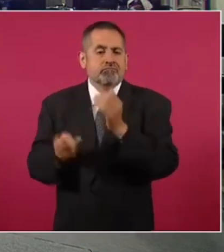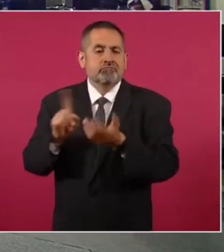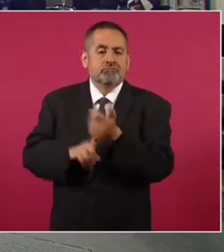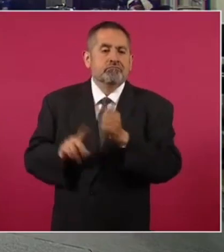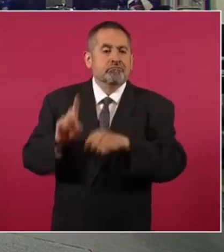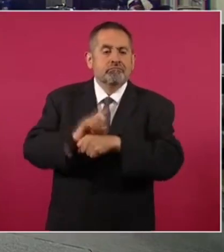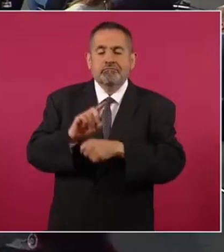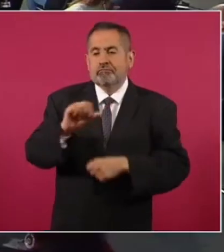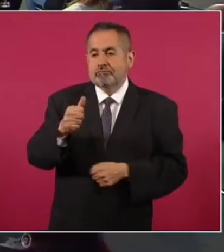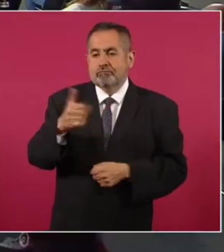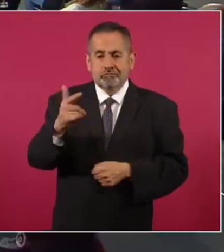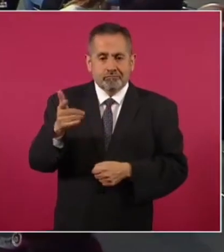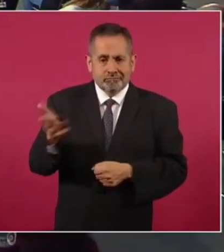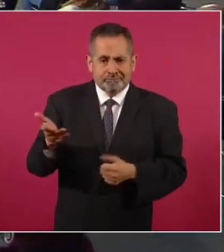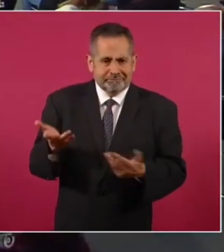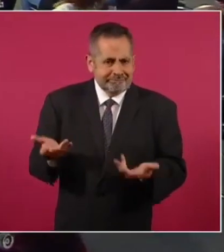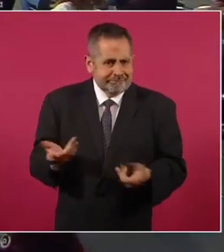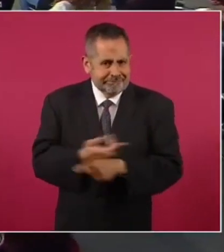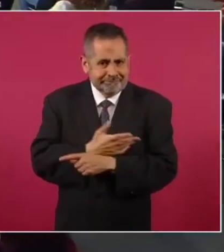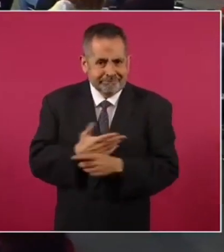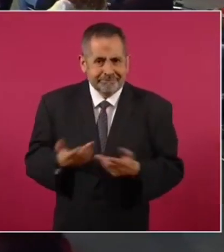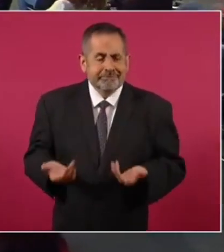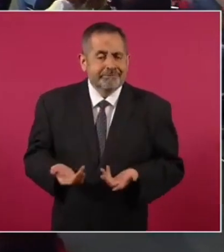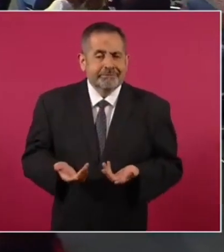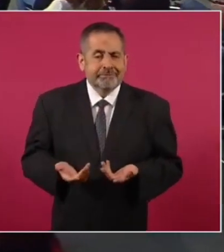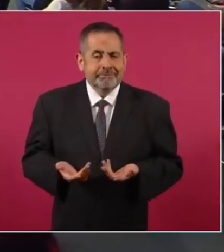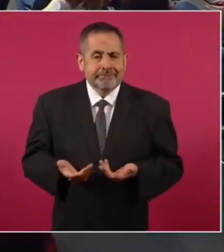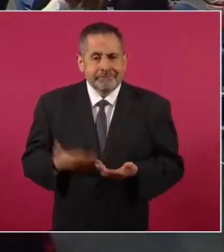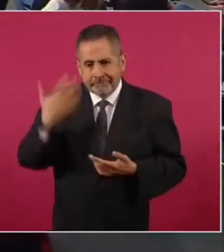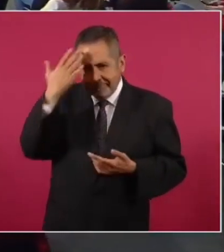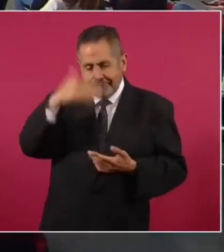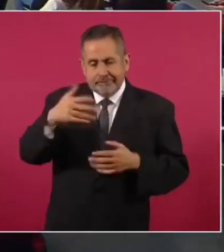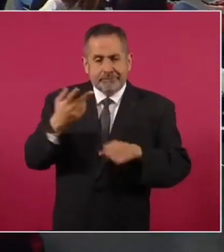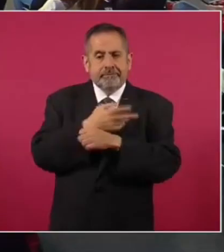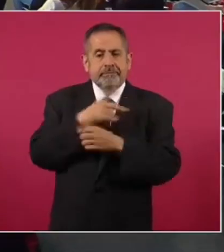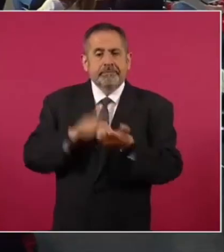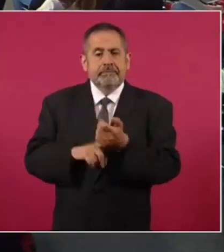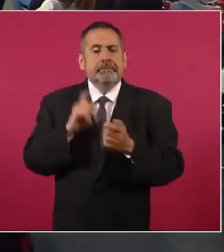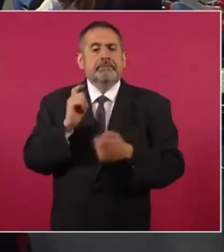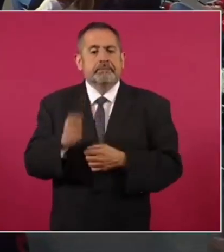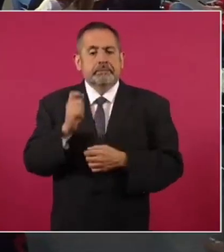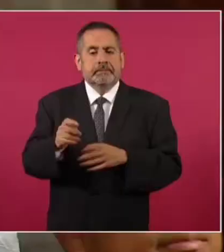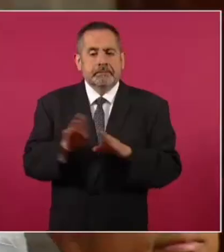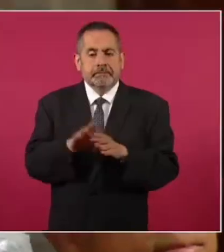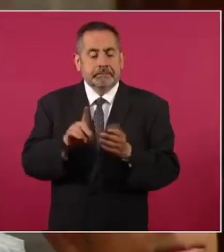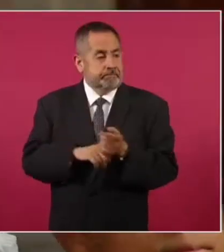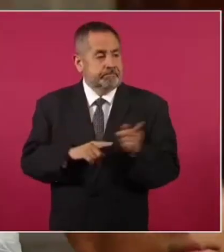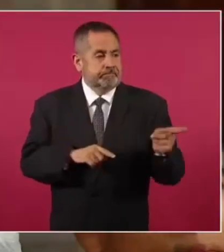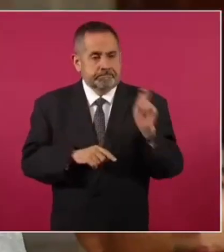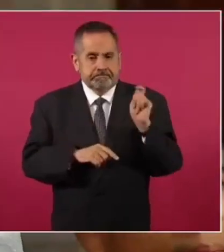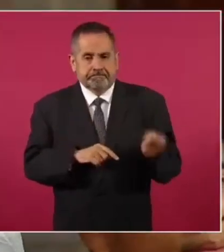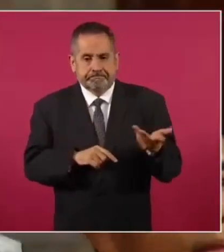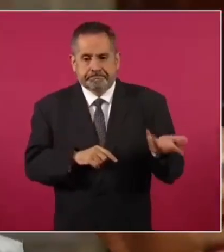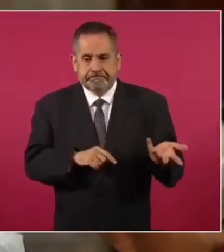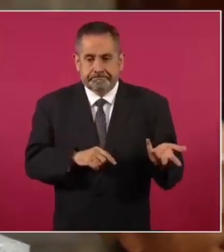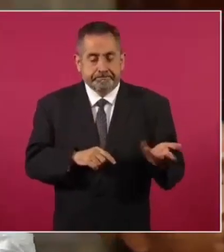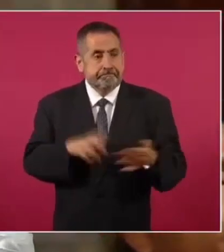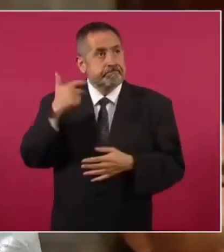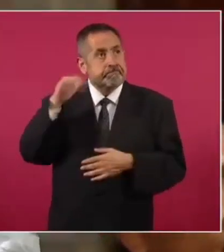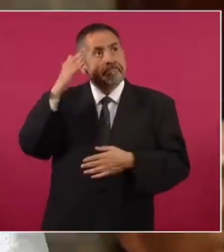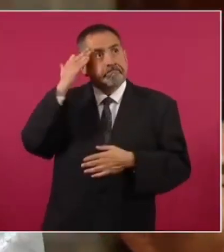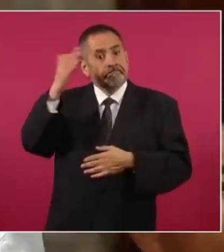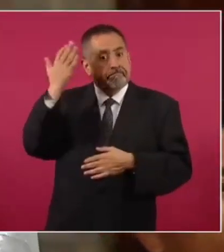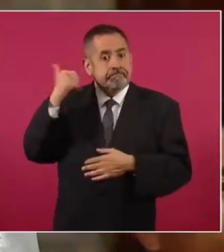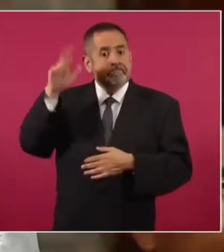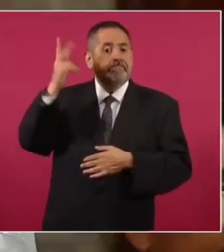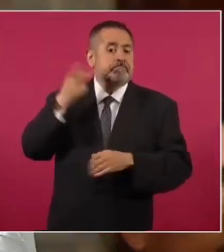julio. Entonces, realmente, pues saber sobre qué está pasando. En ese entonces, pues estaba en